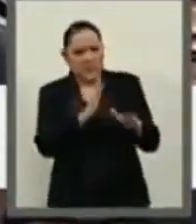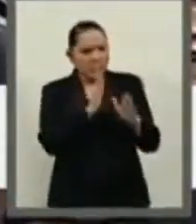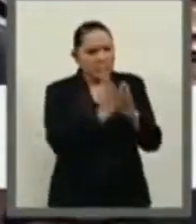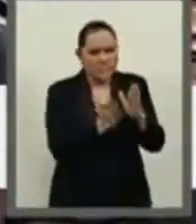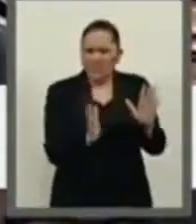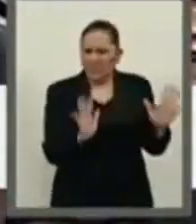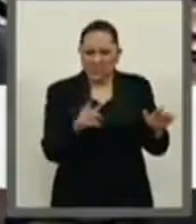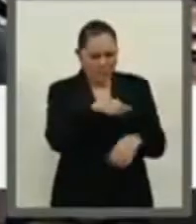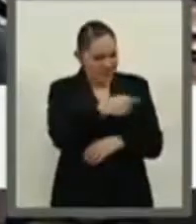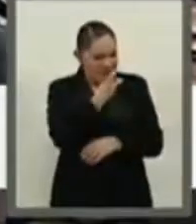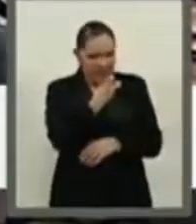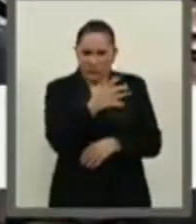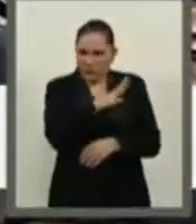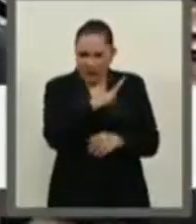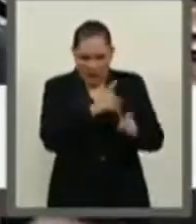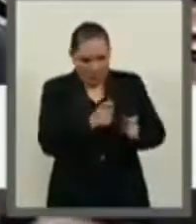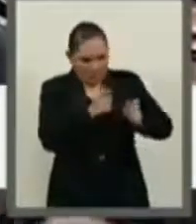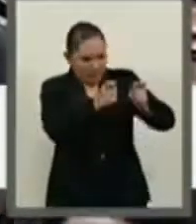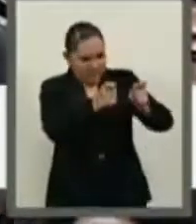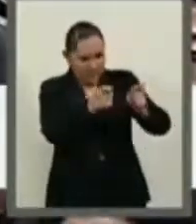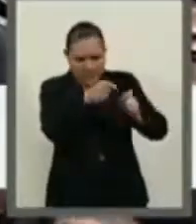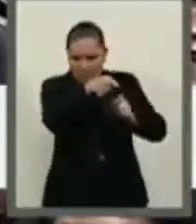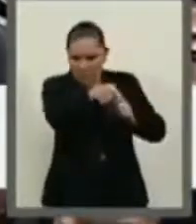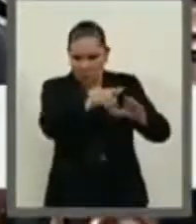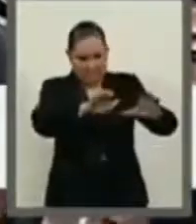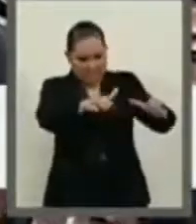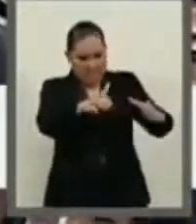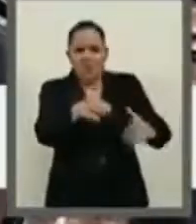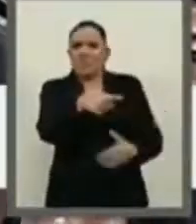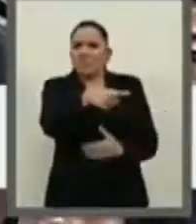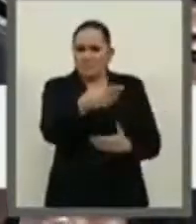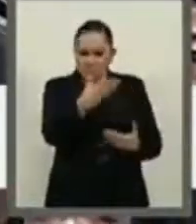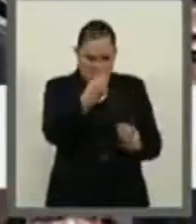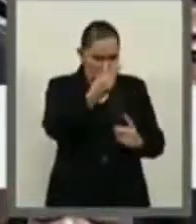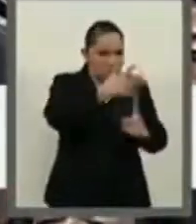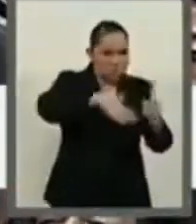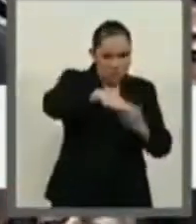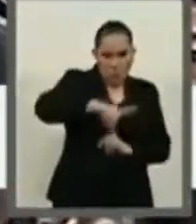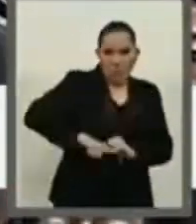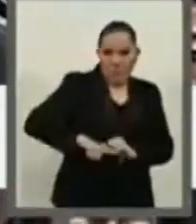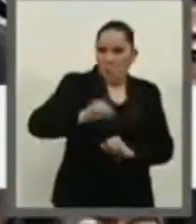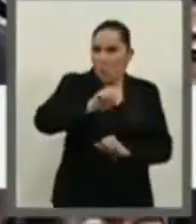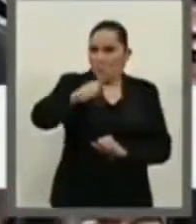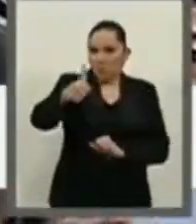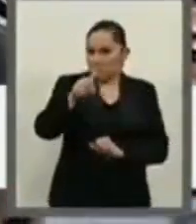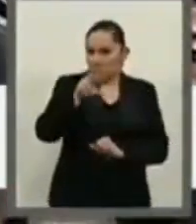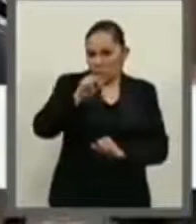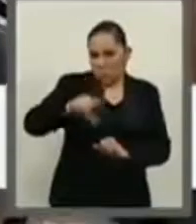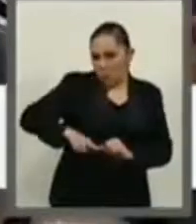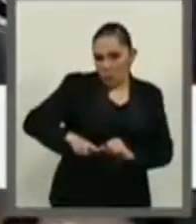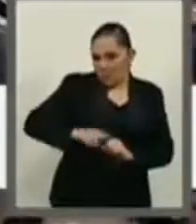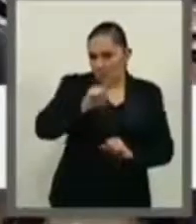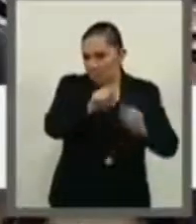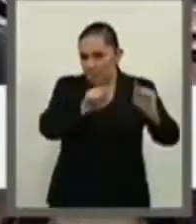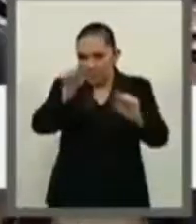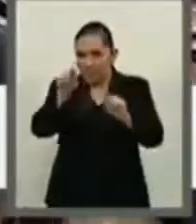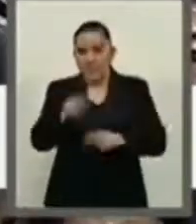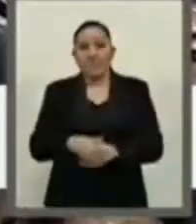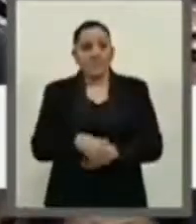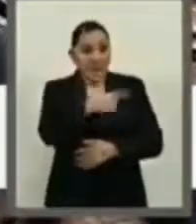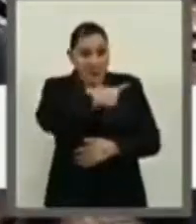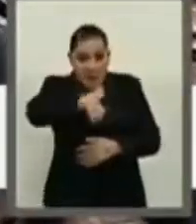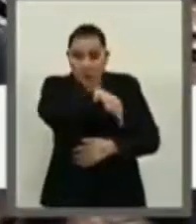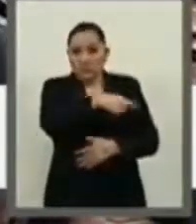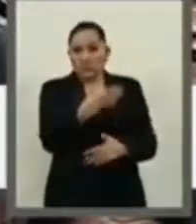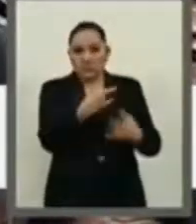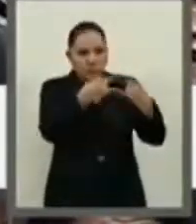entidades públicas, sobre todo las que no son públicas, y las que más han difundido esa